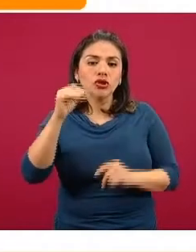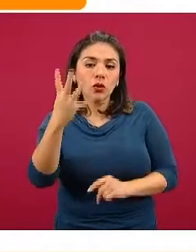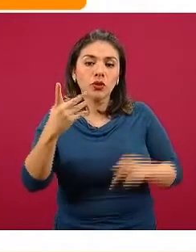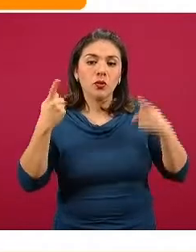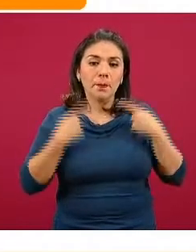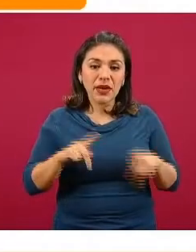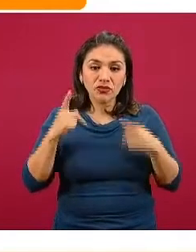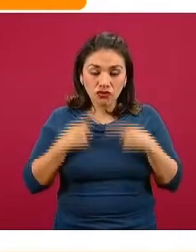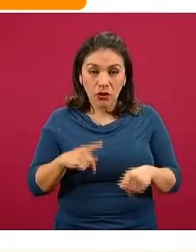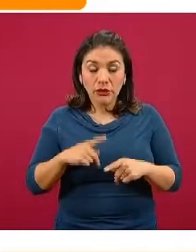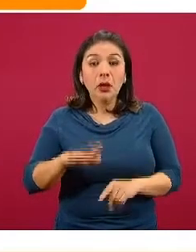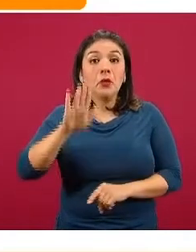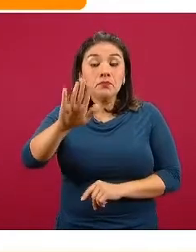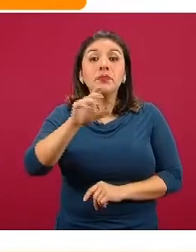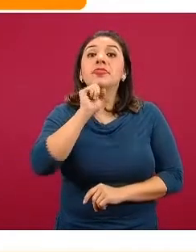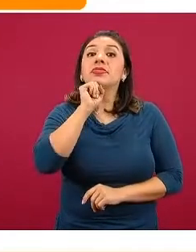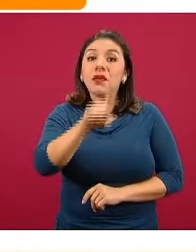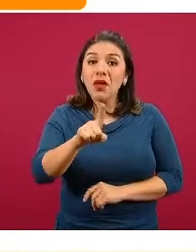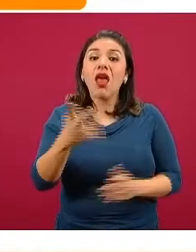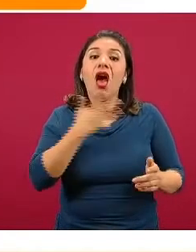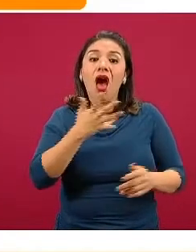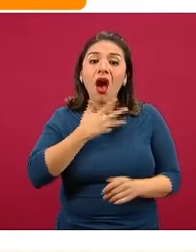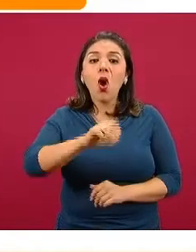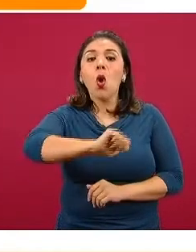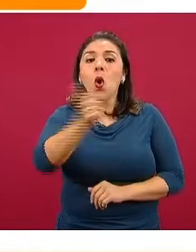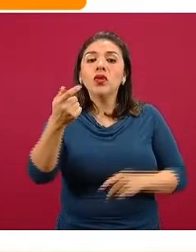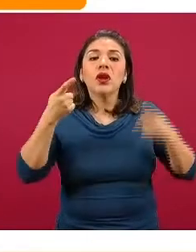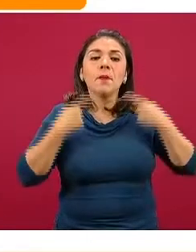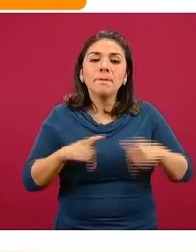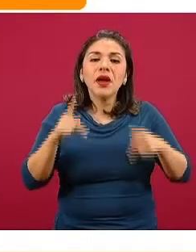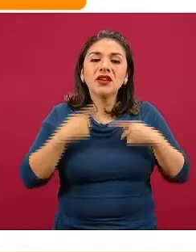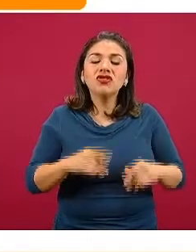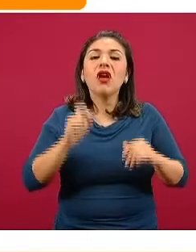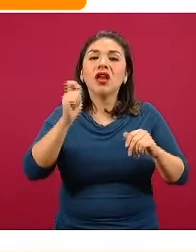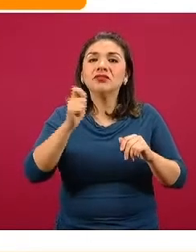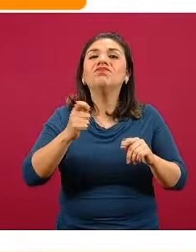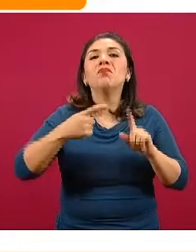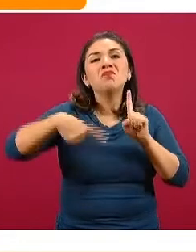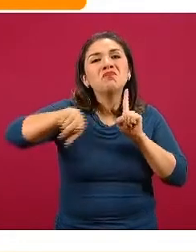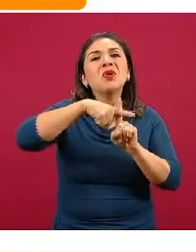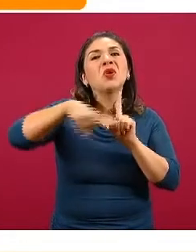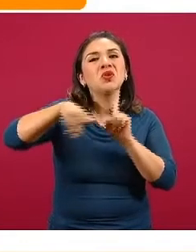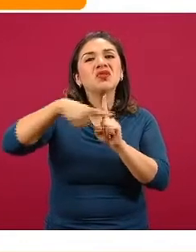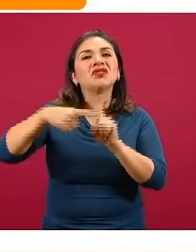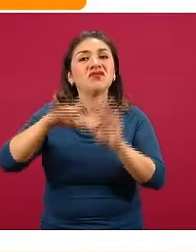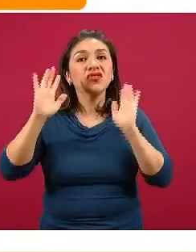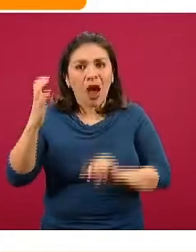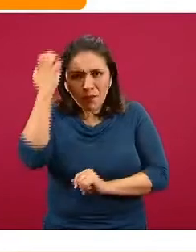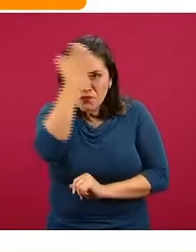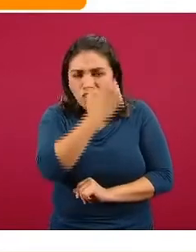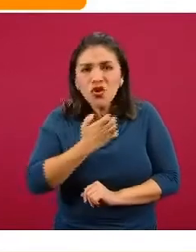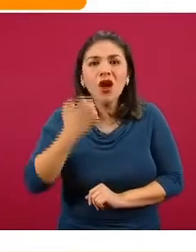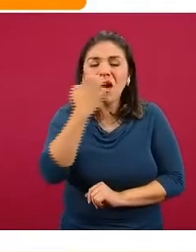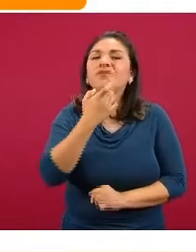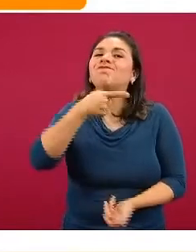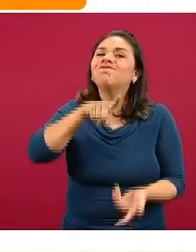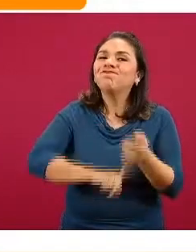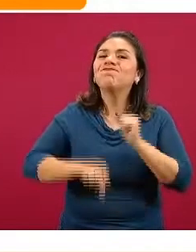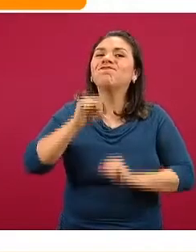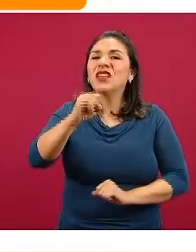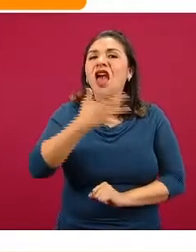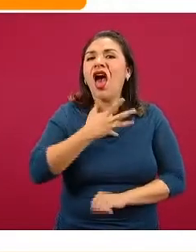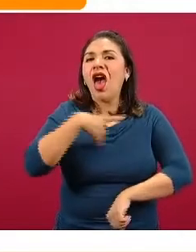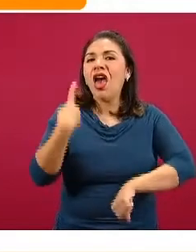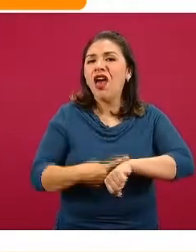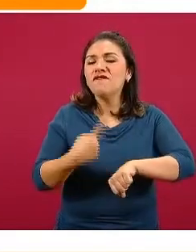1.251.784. Pero así también tenemos aquellas que han dado positivo a la prueba para el virus SARS-CoV-2